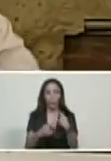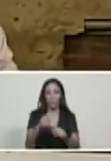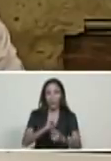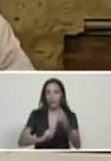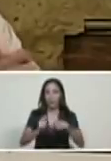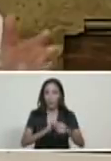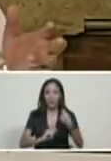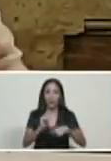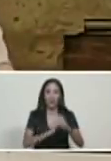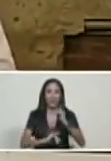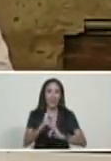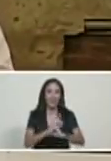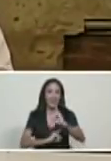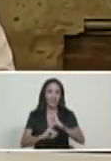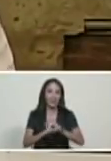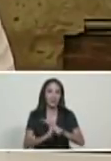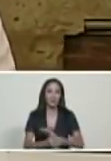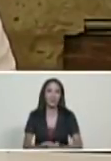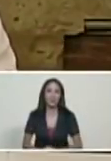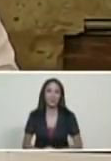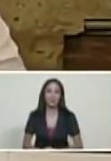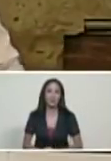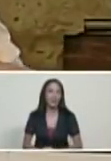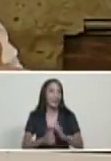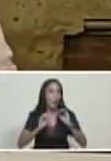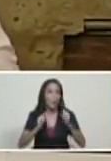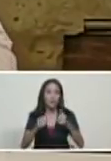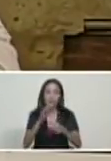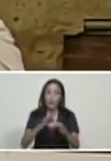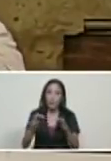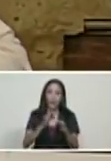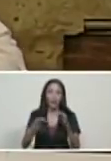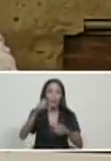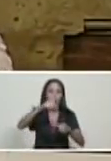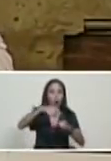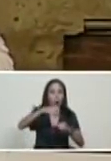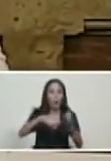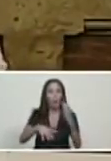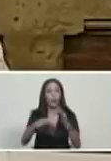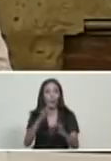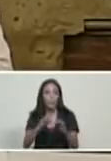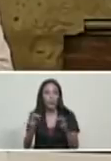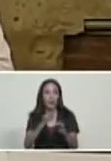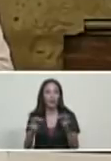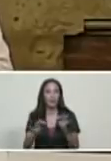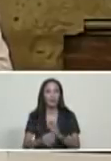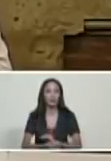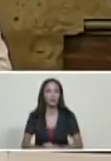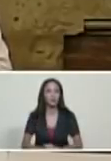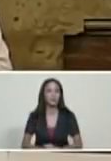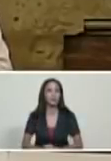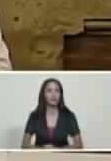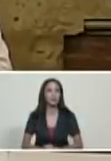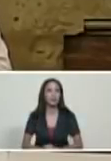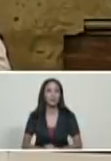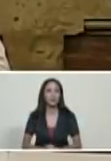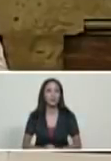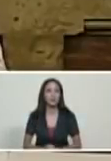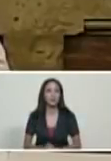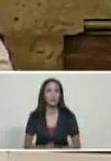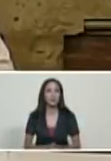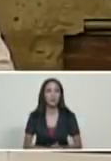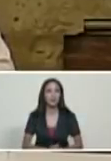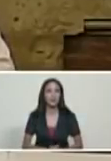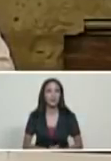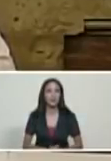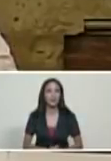internacional. Arrancó el ahorro en petro. Va bien, va muy bien. Bueno, ya mucha